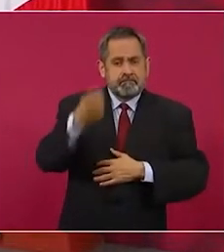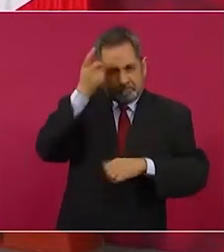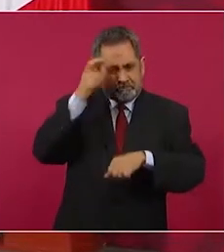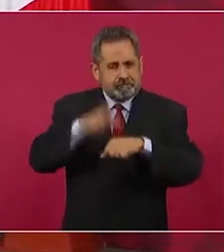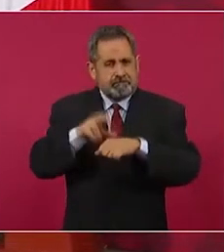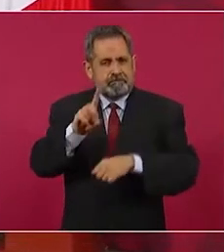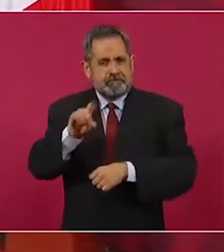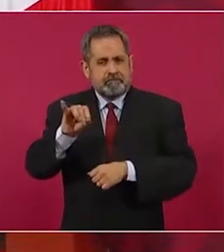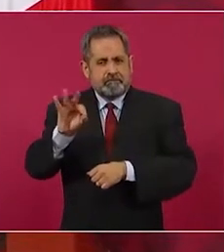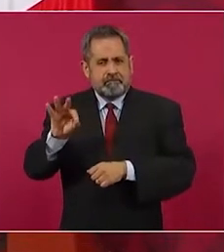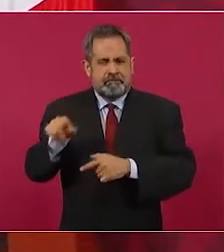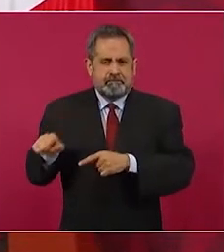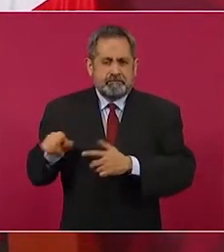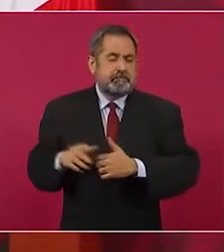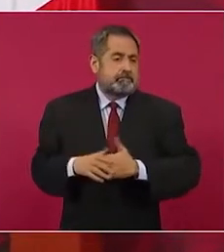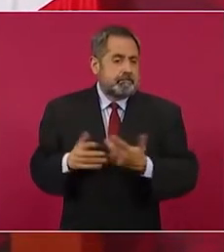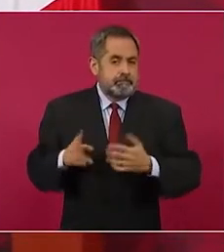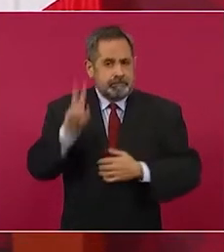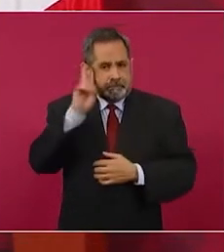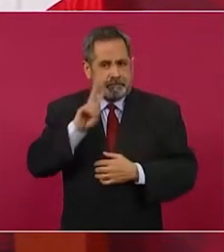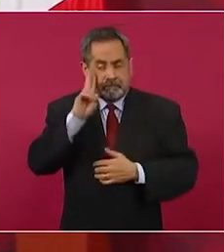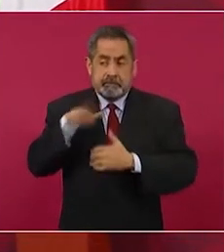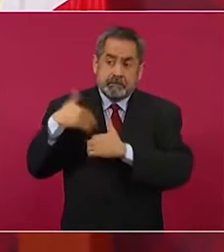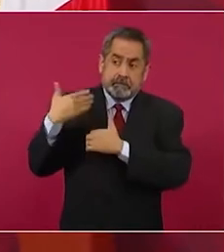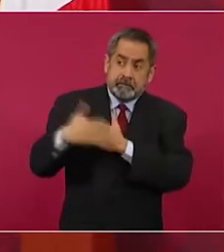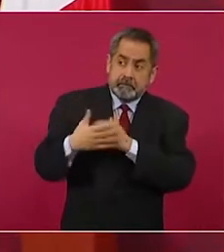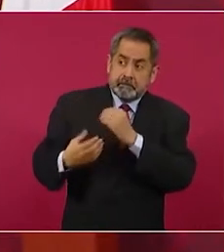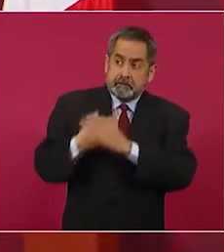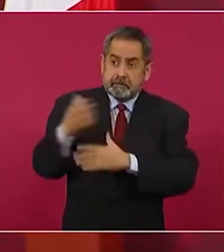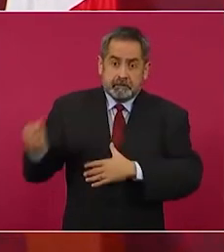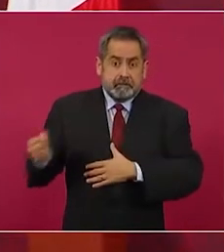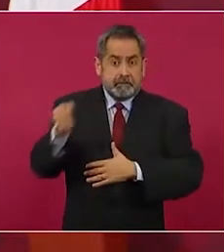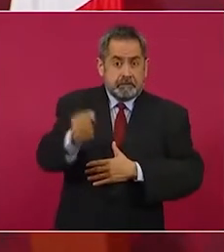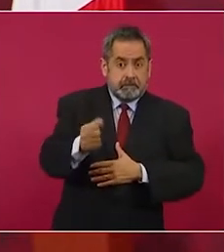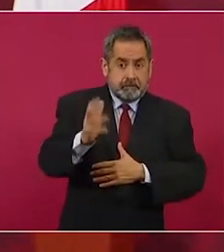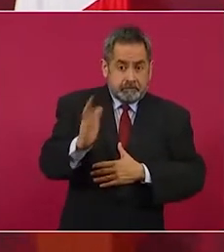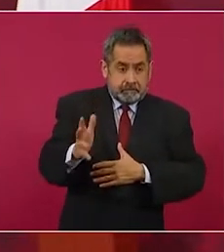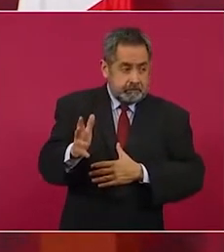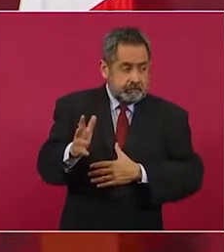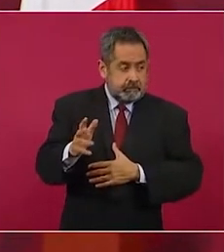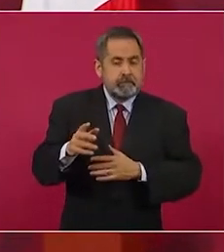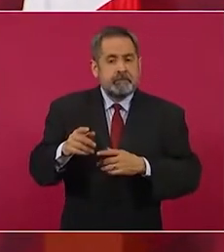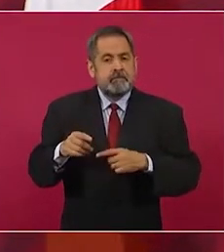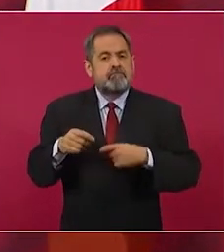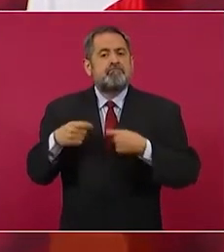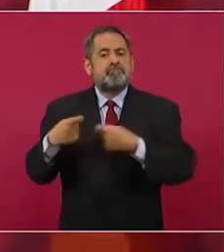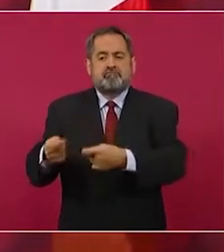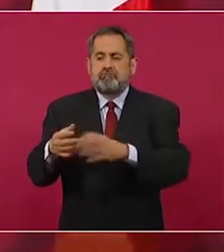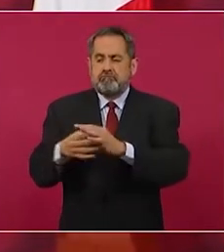Entonces, vamos a que tome posición y que esta sea su primera